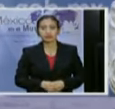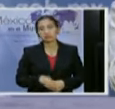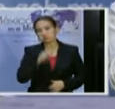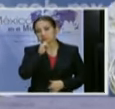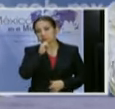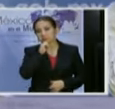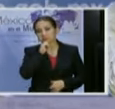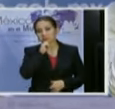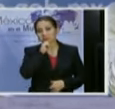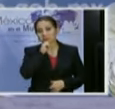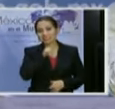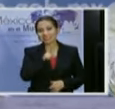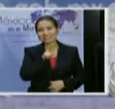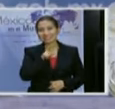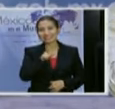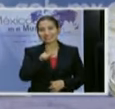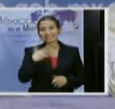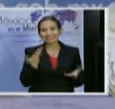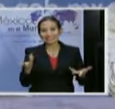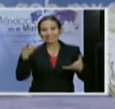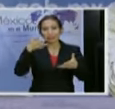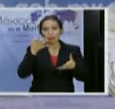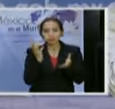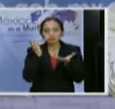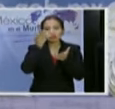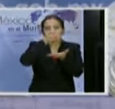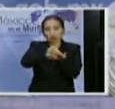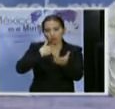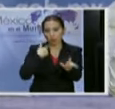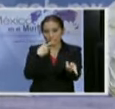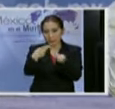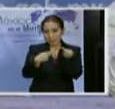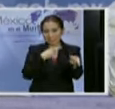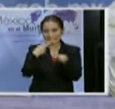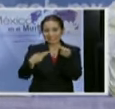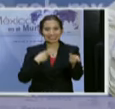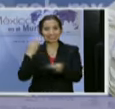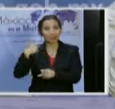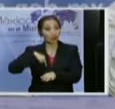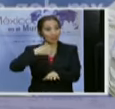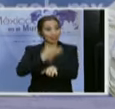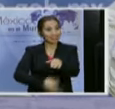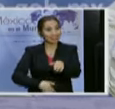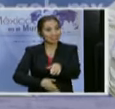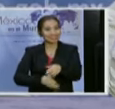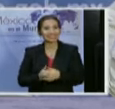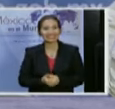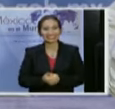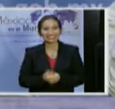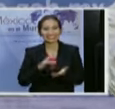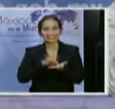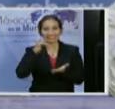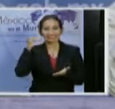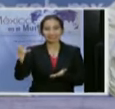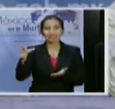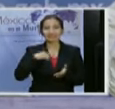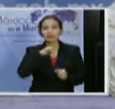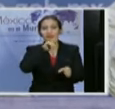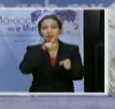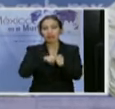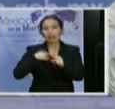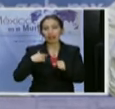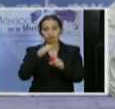También decir, antes de iniciar con la intervención que he preparado para esta tarde, agradecer